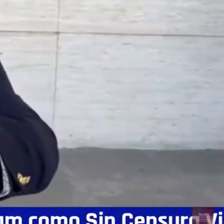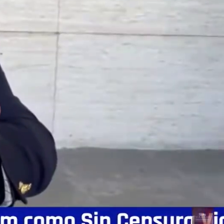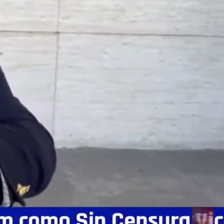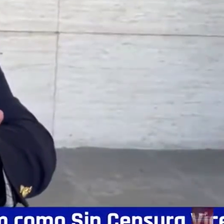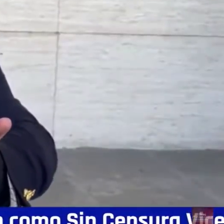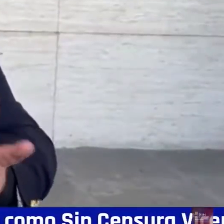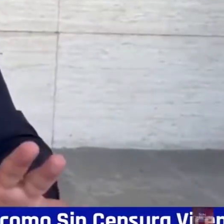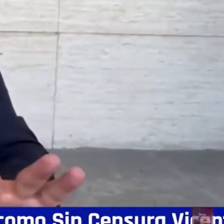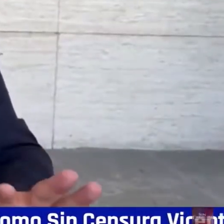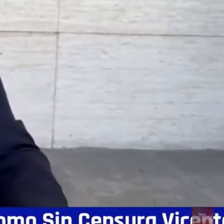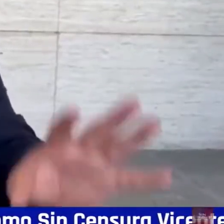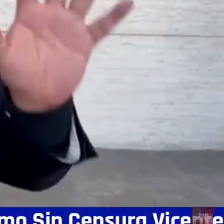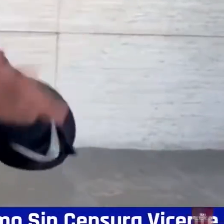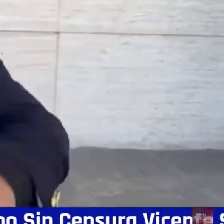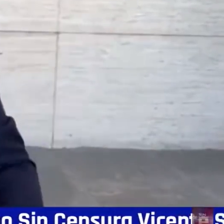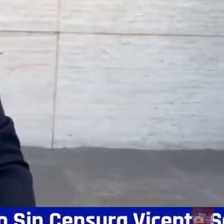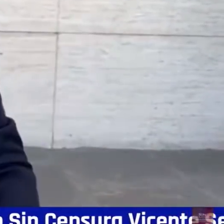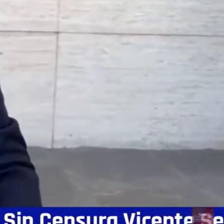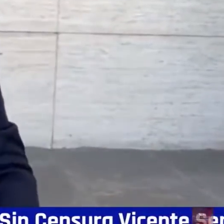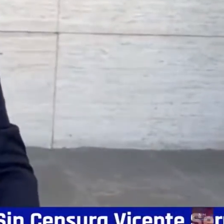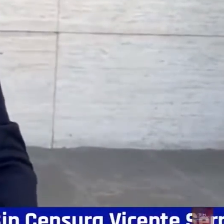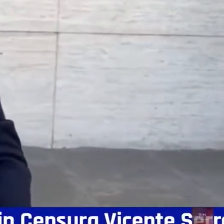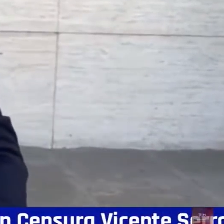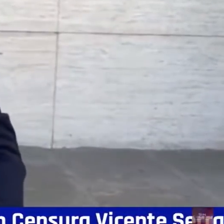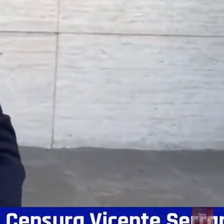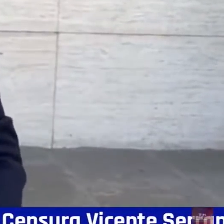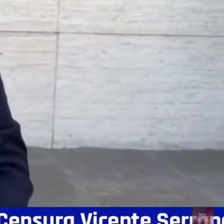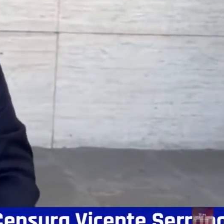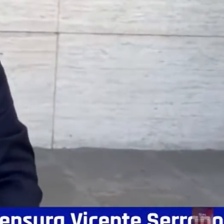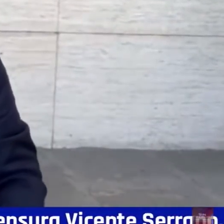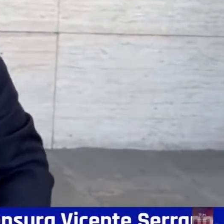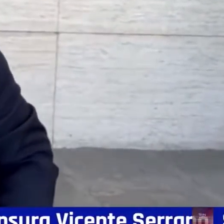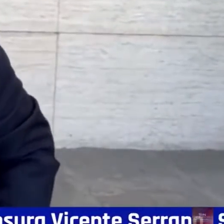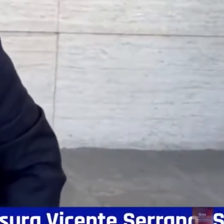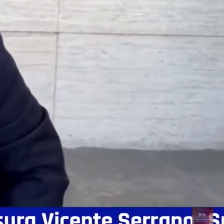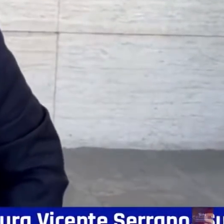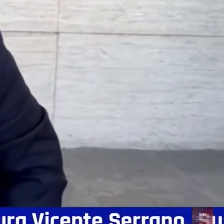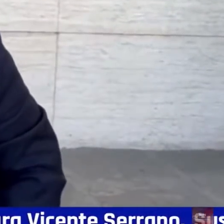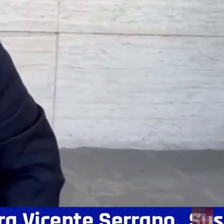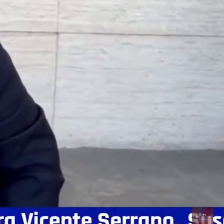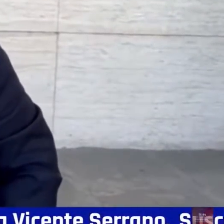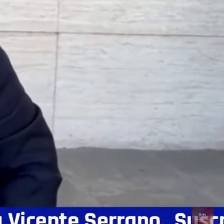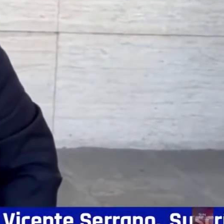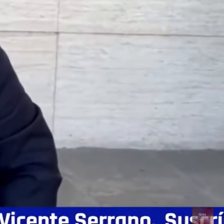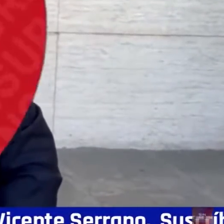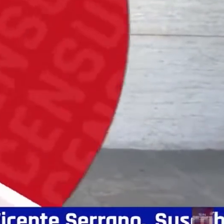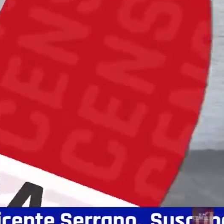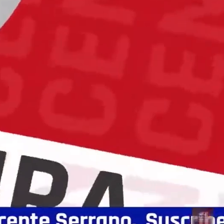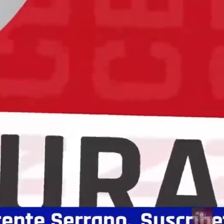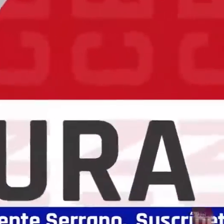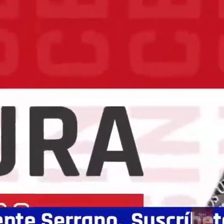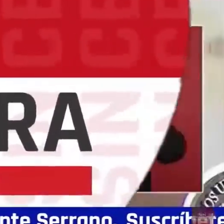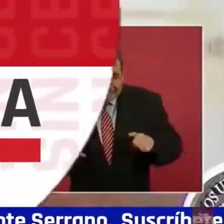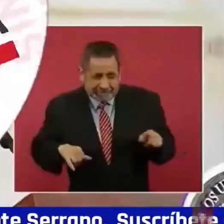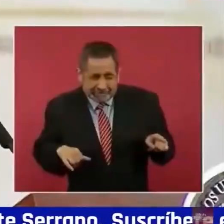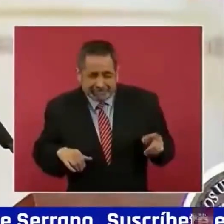Ceci, écheme las declaraciones del presidente y ya que me dé su opinión, Meme y Ramiro.